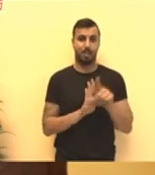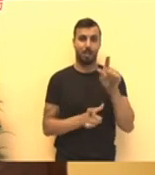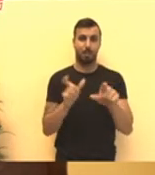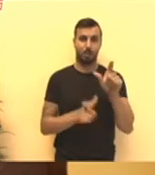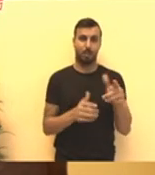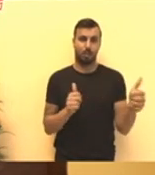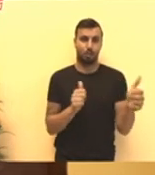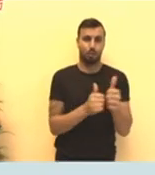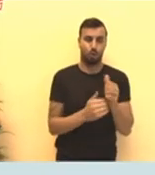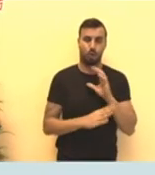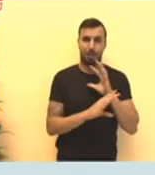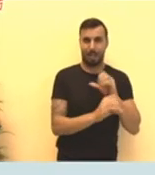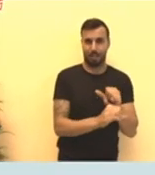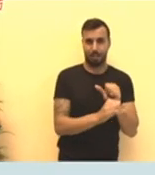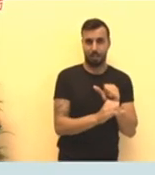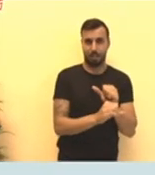Dependencia.